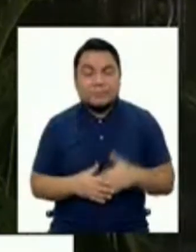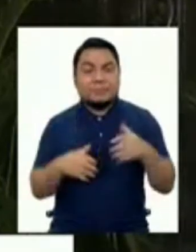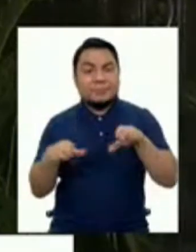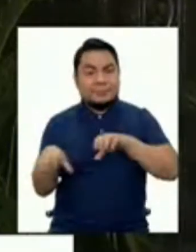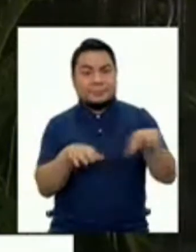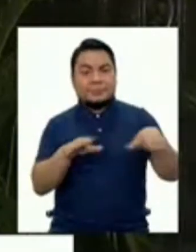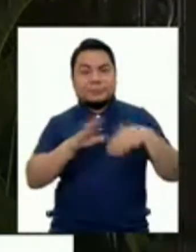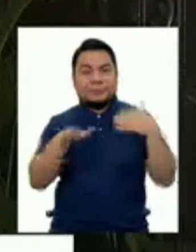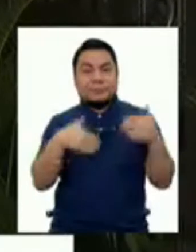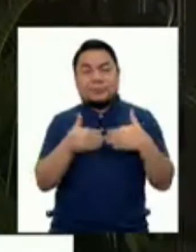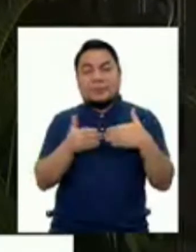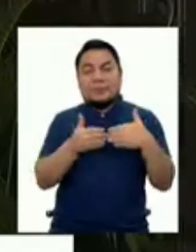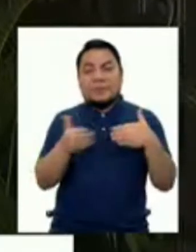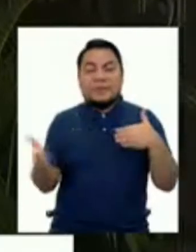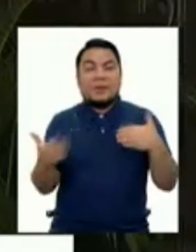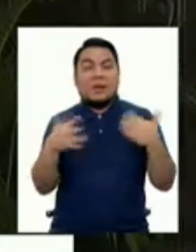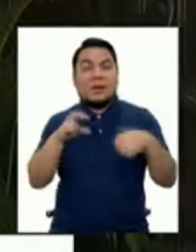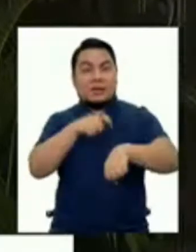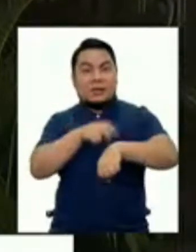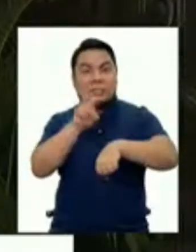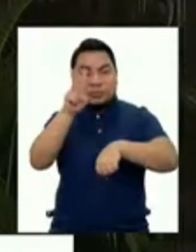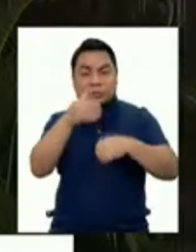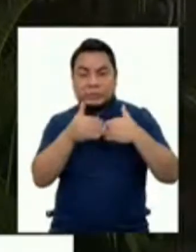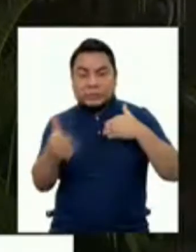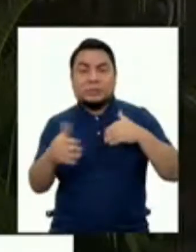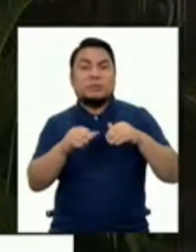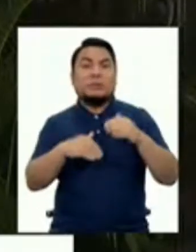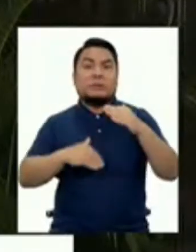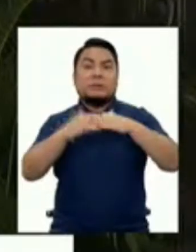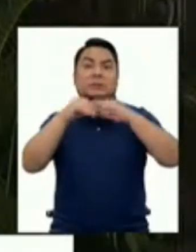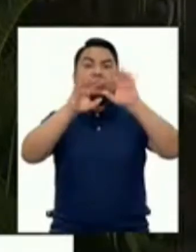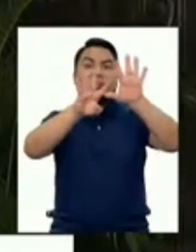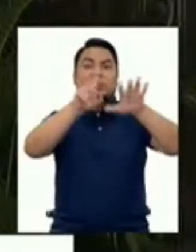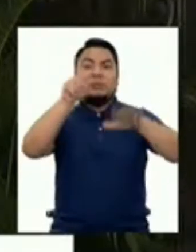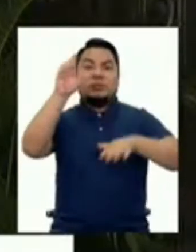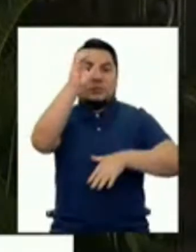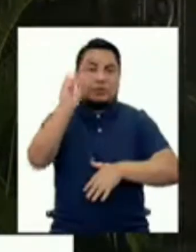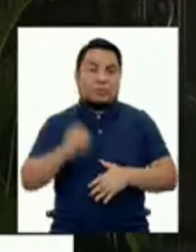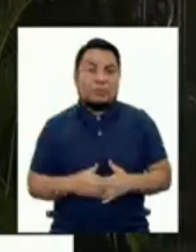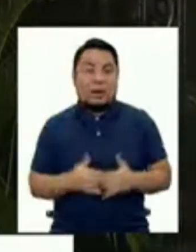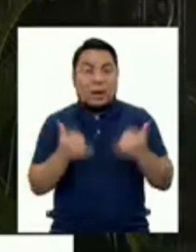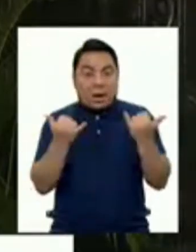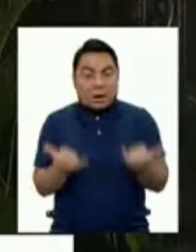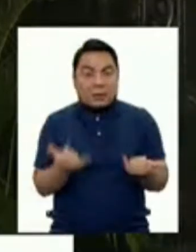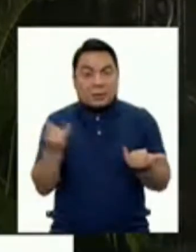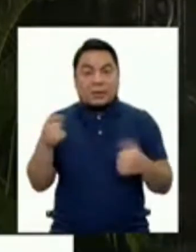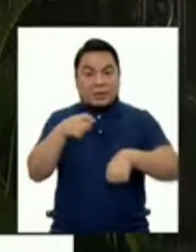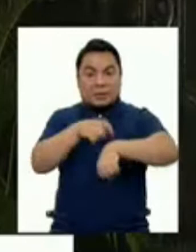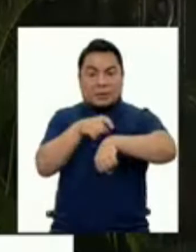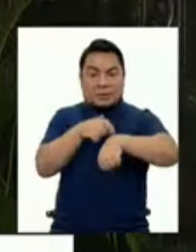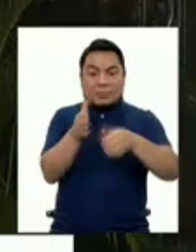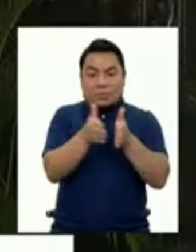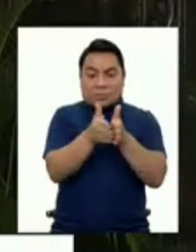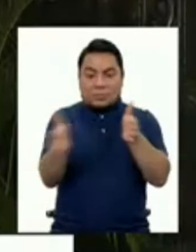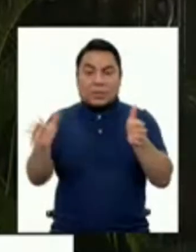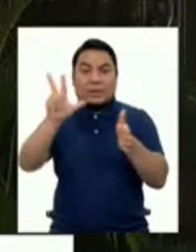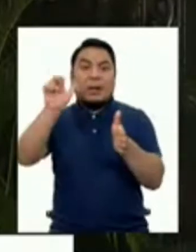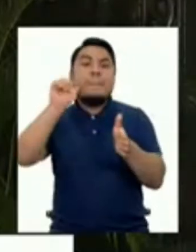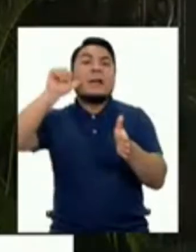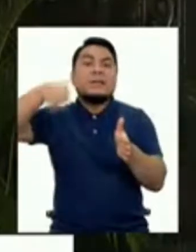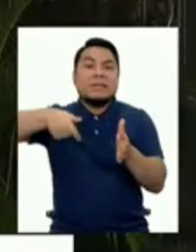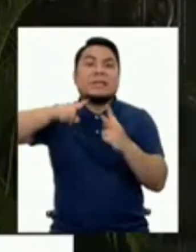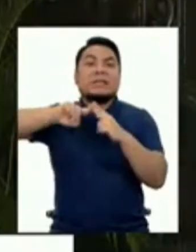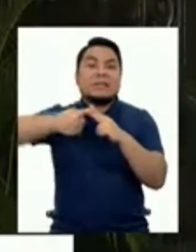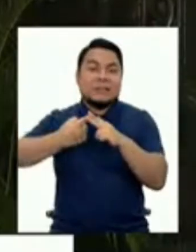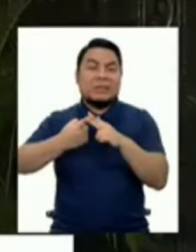Hicimos una extensión de la fase 2 para llegar al 91%. Y ahora con la fase 3 que se inicia mañana